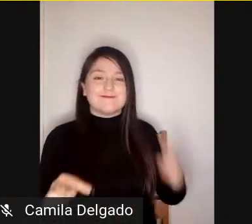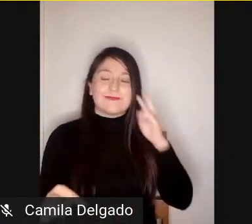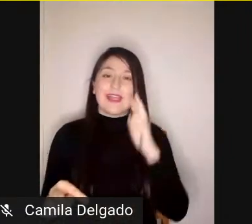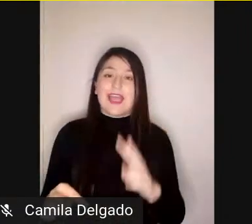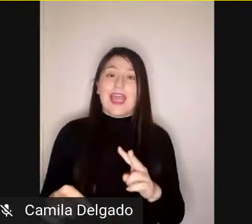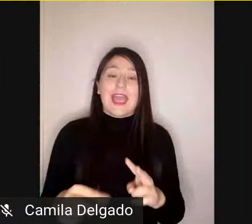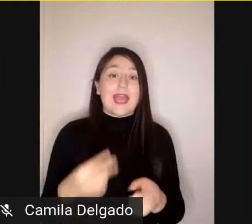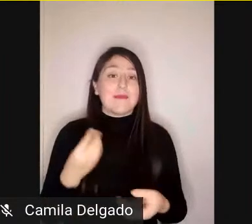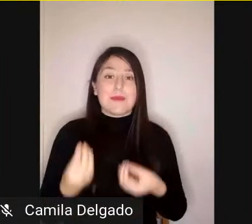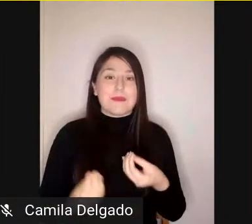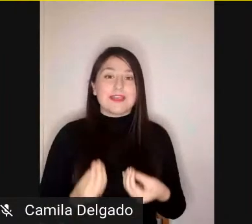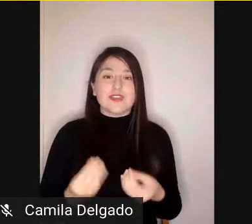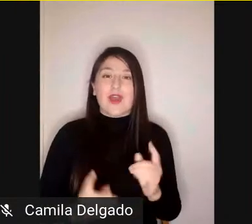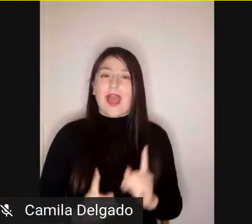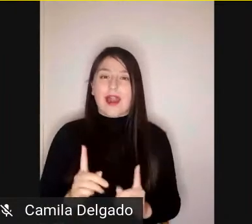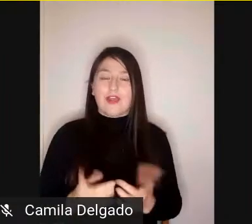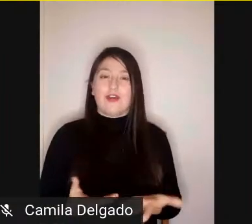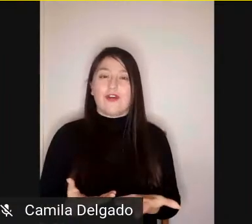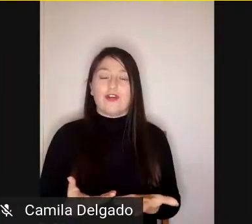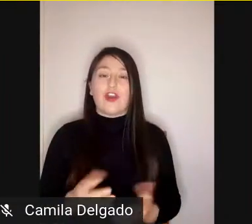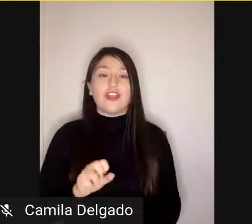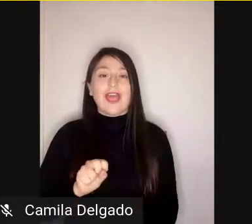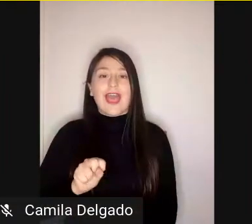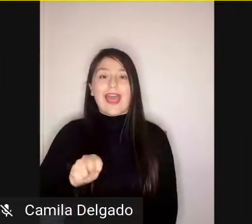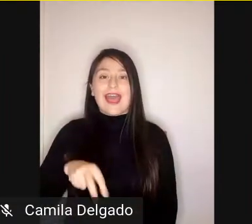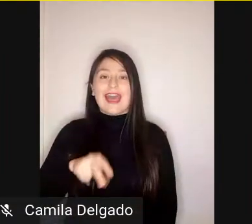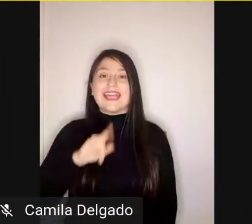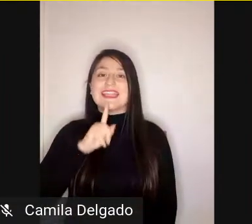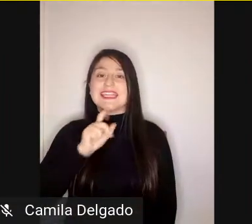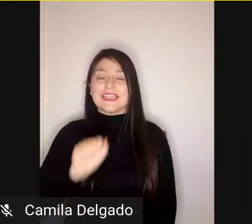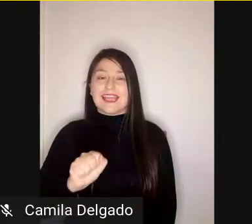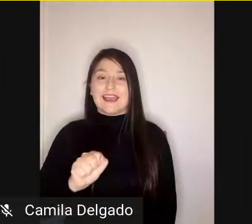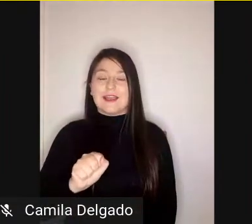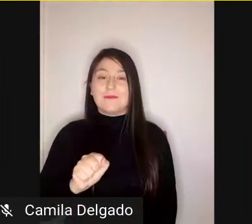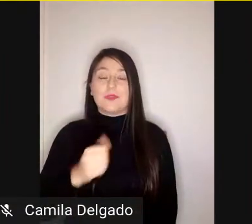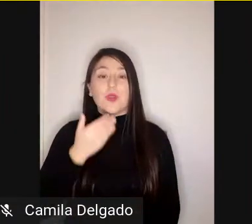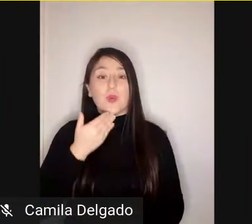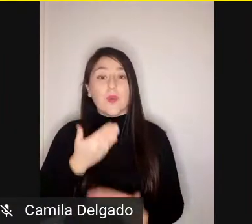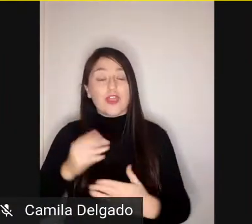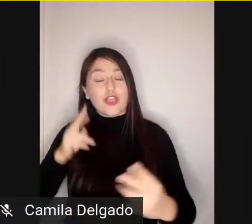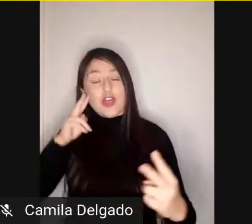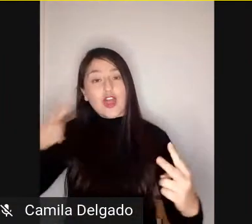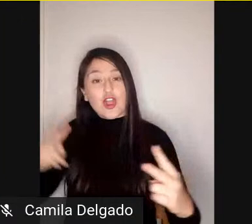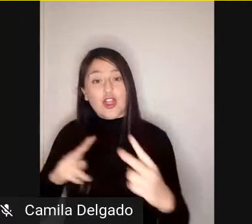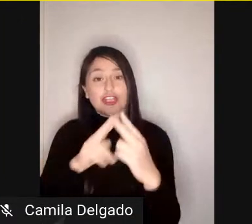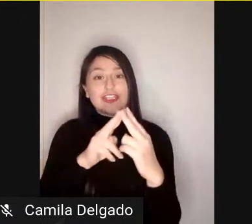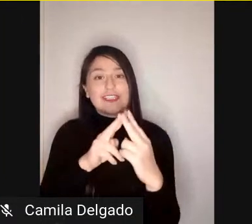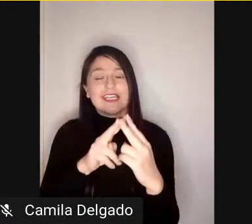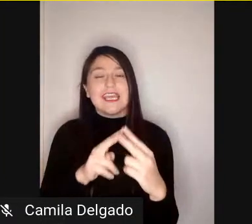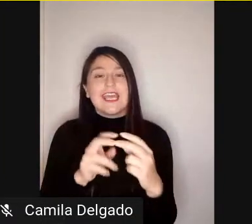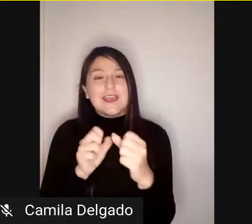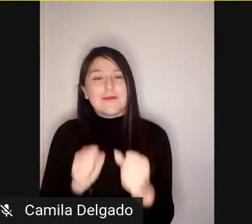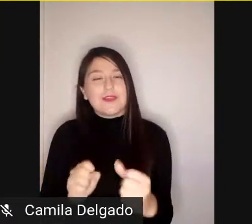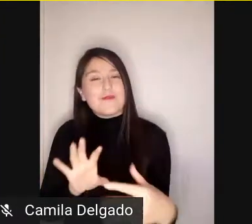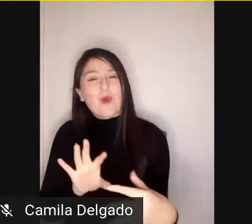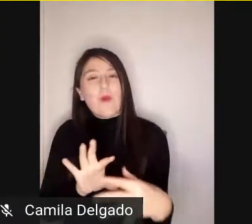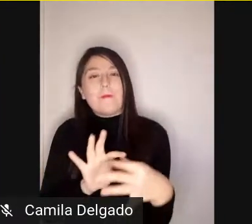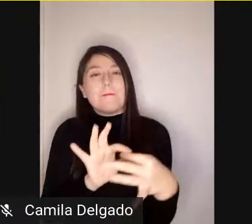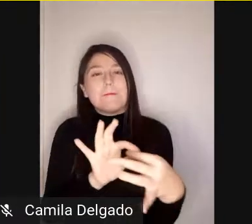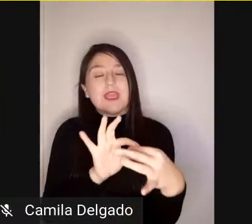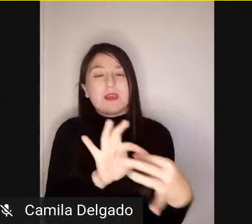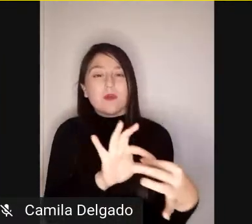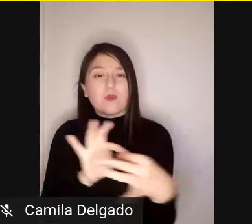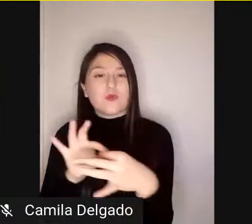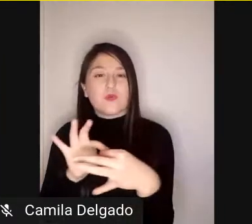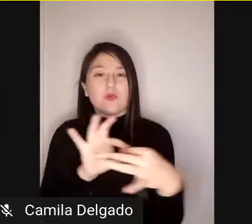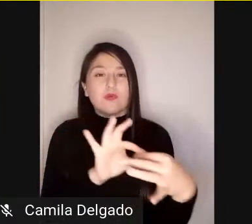Anita. Cuando la conocí, ¿cierto? Y pudimos establecer un vínculo terapéutico, ya no